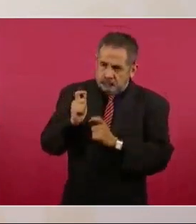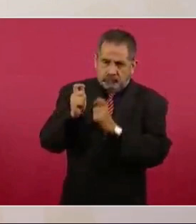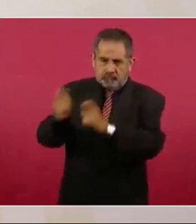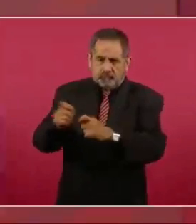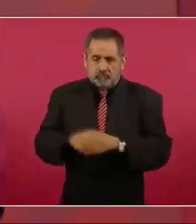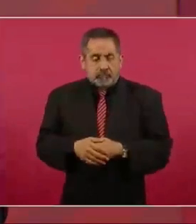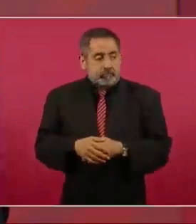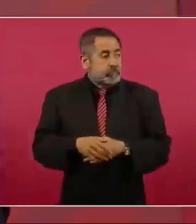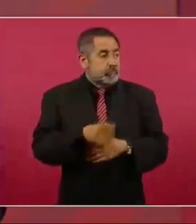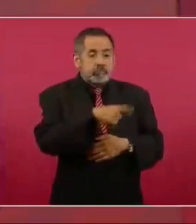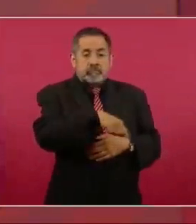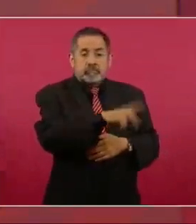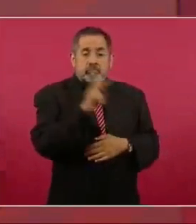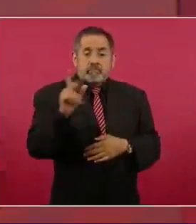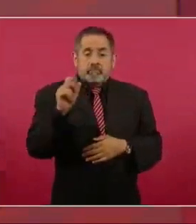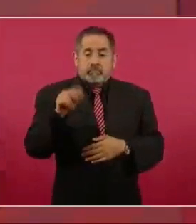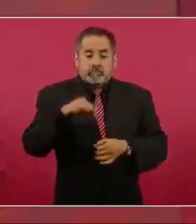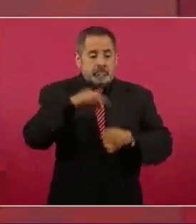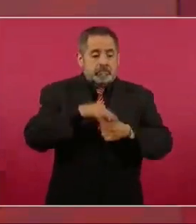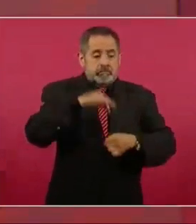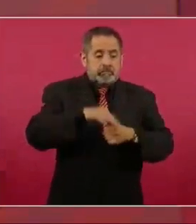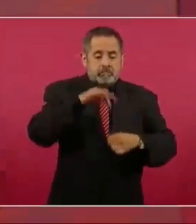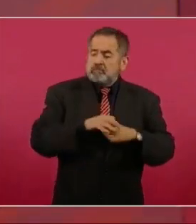votan en contra.